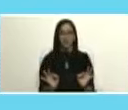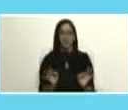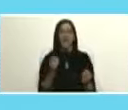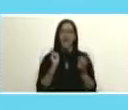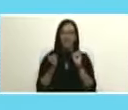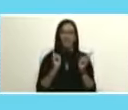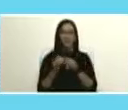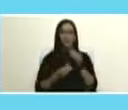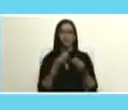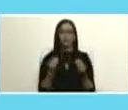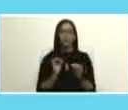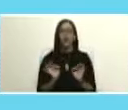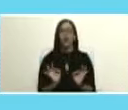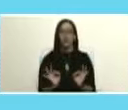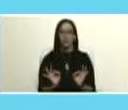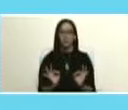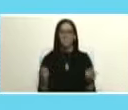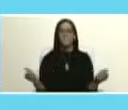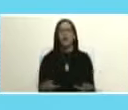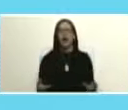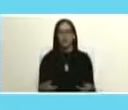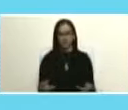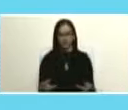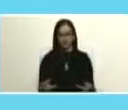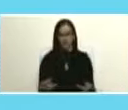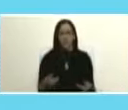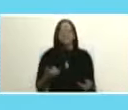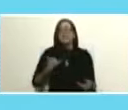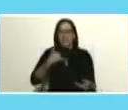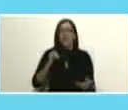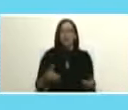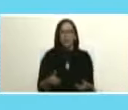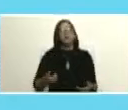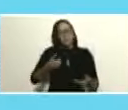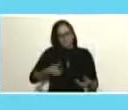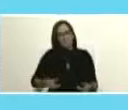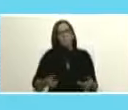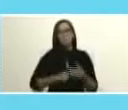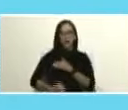mucho con nada. Pariendo, que hay que parir, parimos.